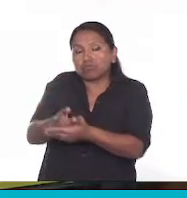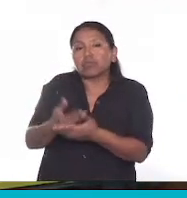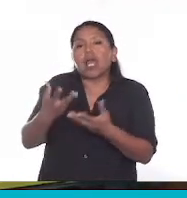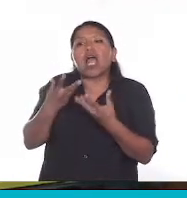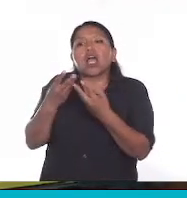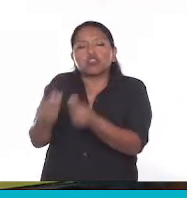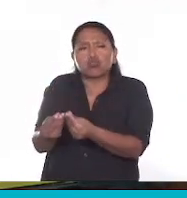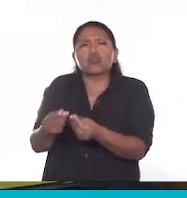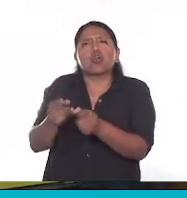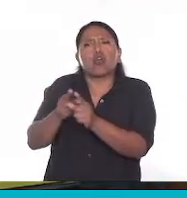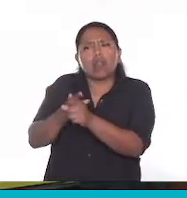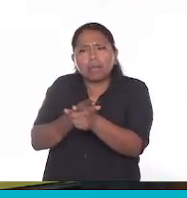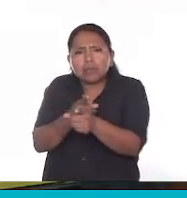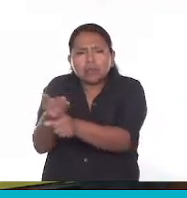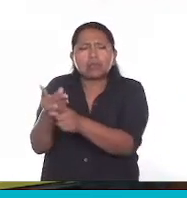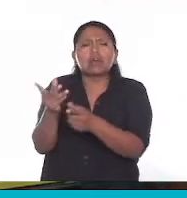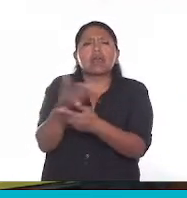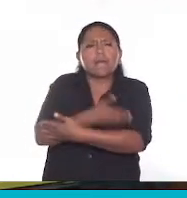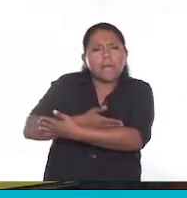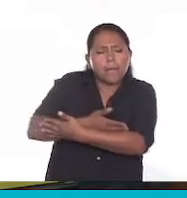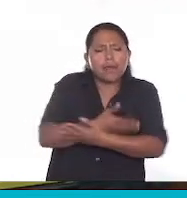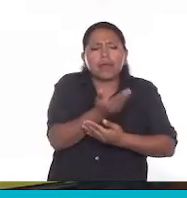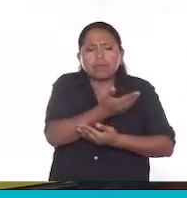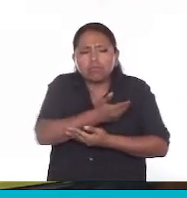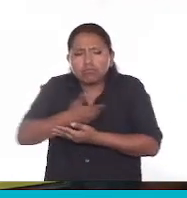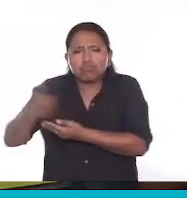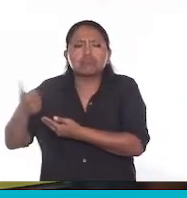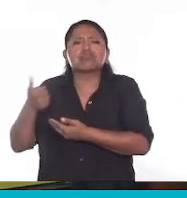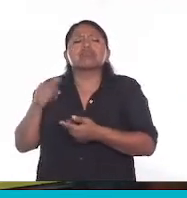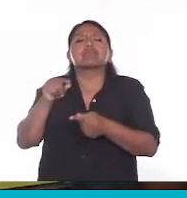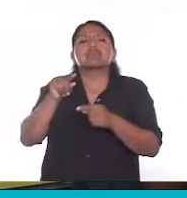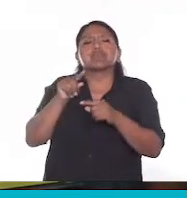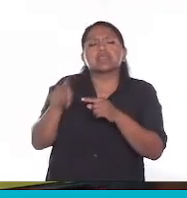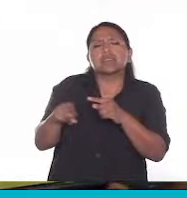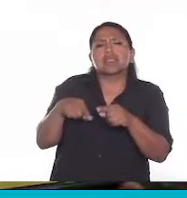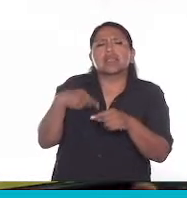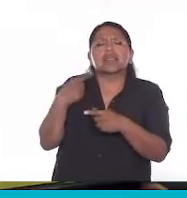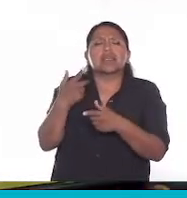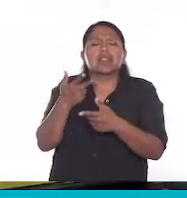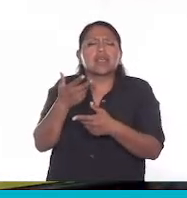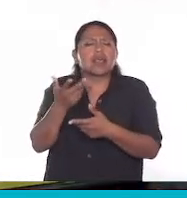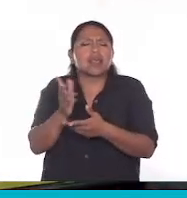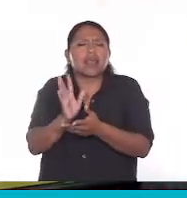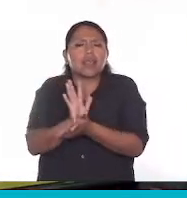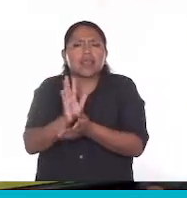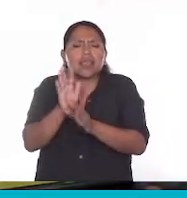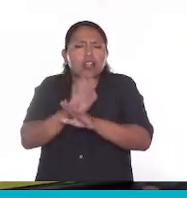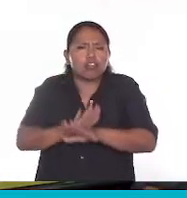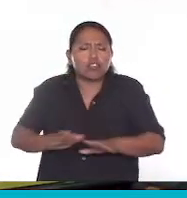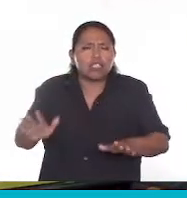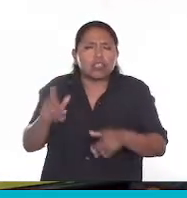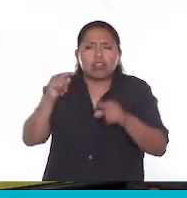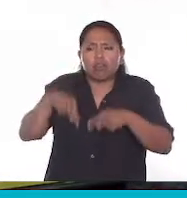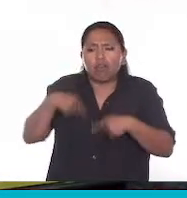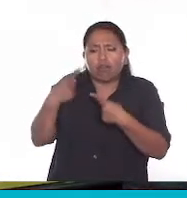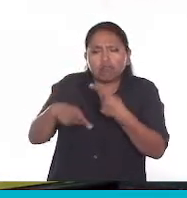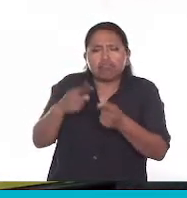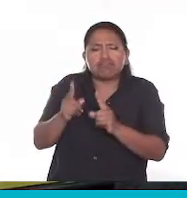colaboró con la persecución, con el robo de bebés, con el ocultamiento de la identidad de los niños y niñas que todavía hoy